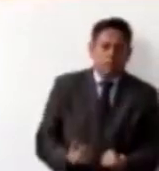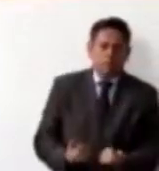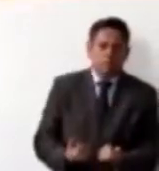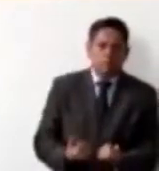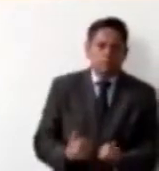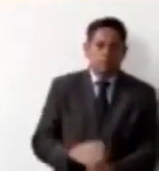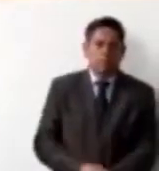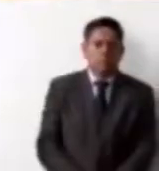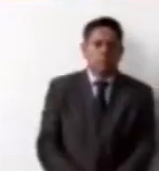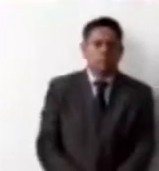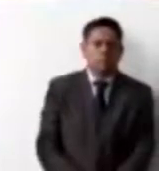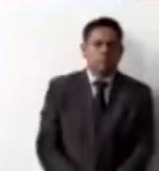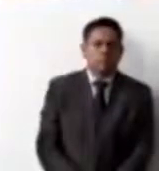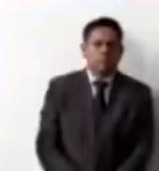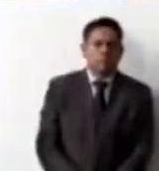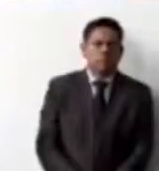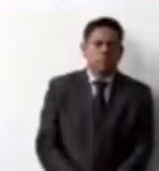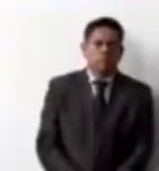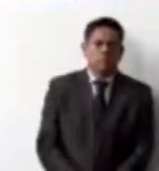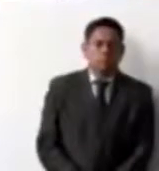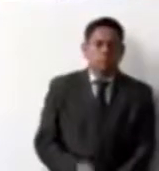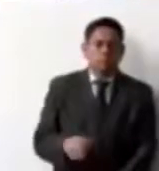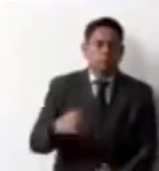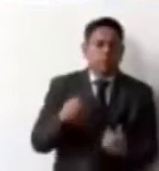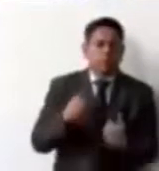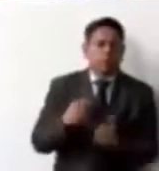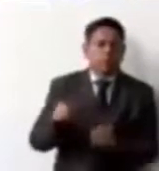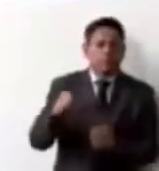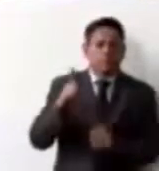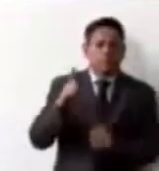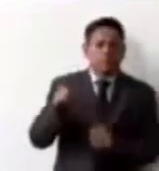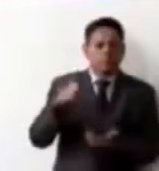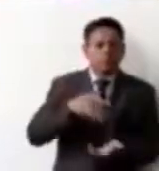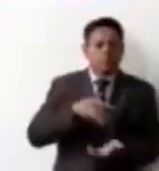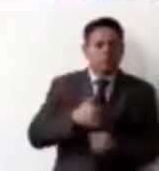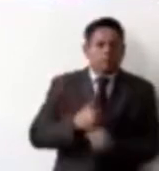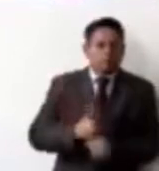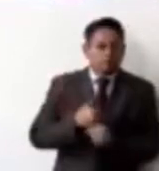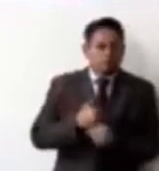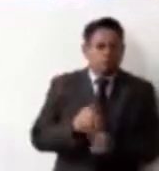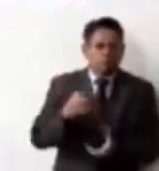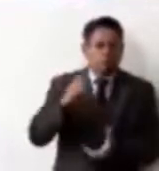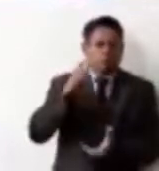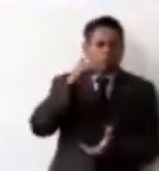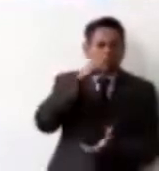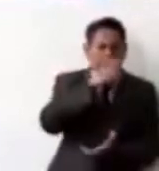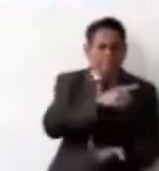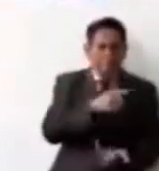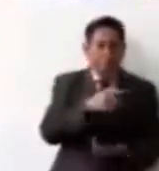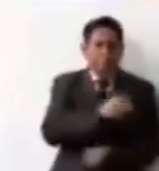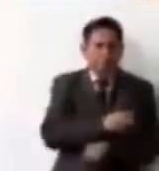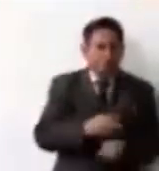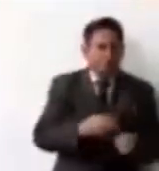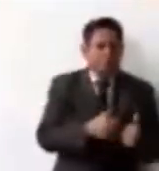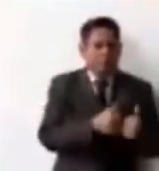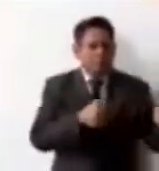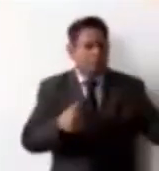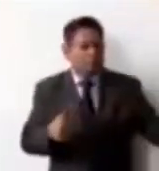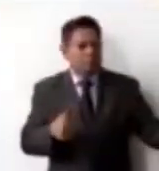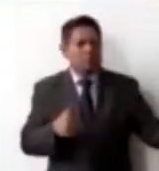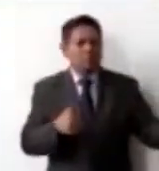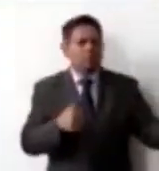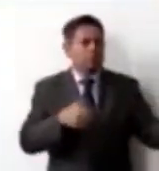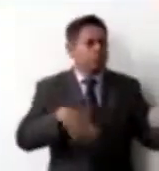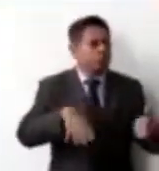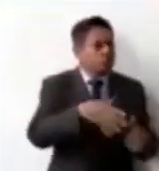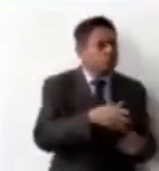Al encabezar el segundo diálogo por la paz, la verdad y la justicia, el presidente electo Andrés Manuel López Obrador sostuvo que una vez que tome posesión